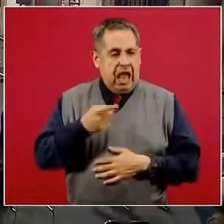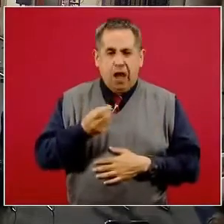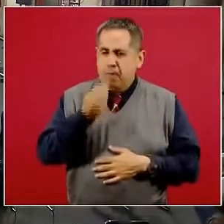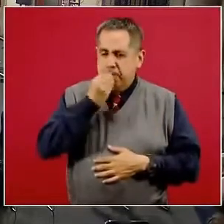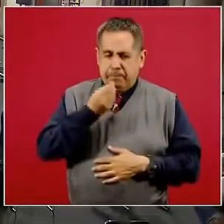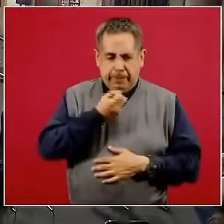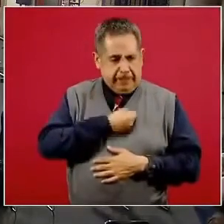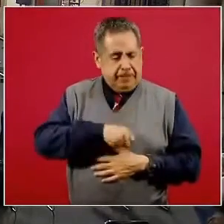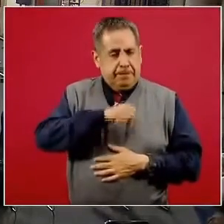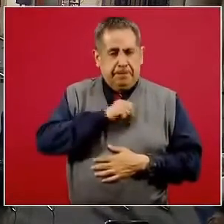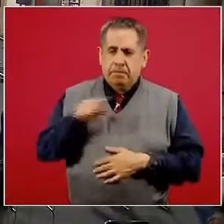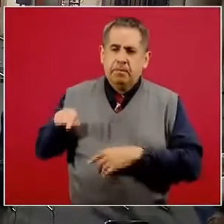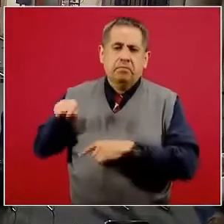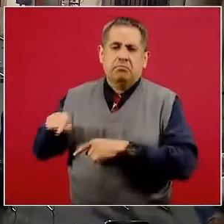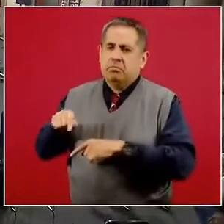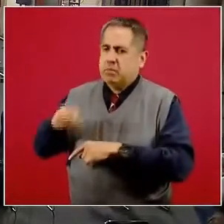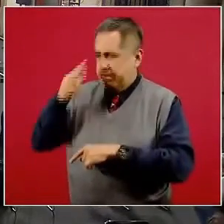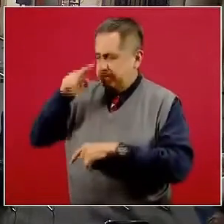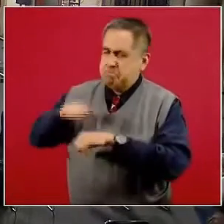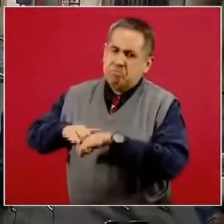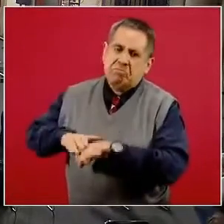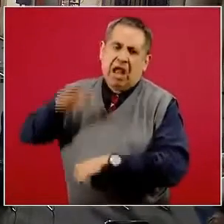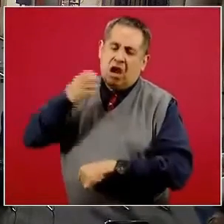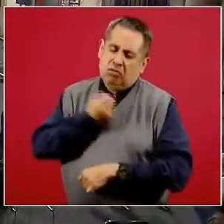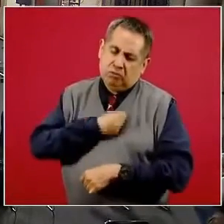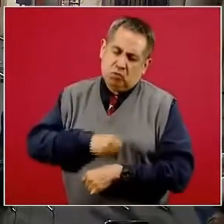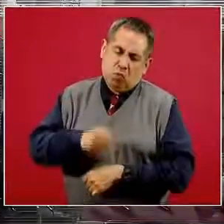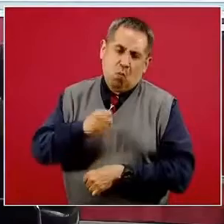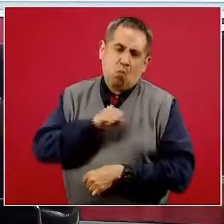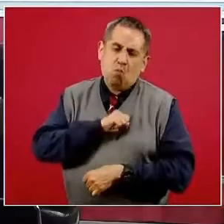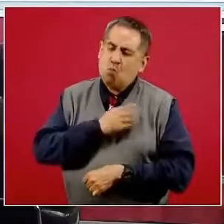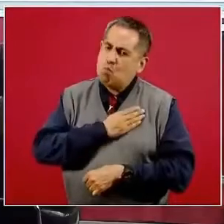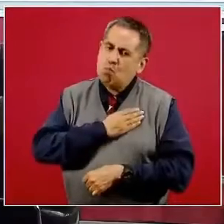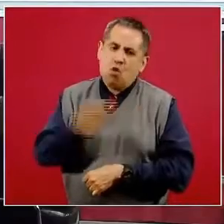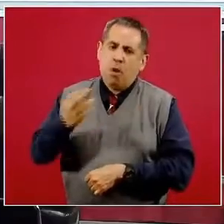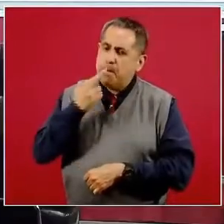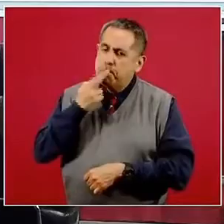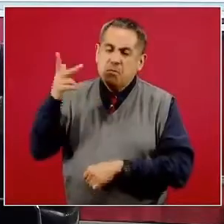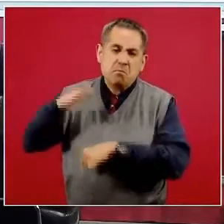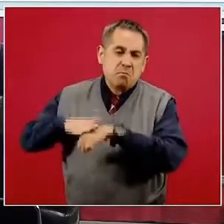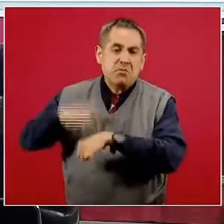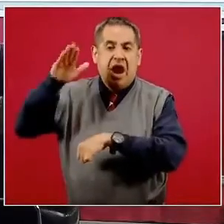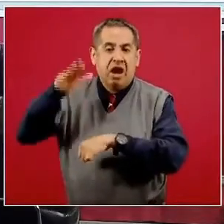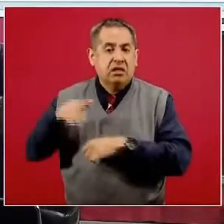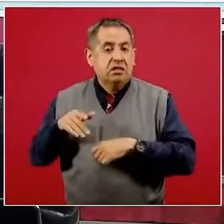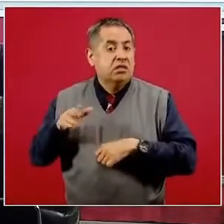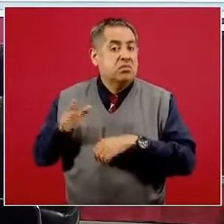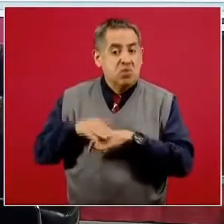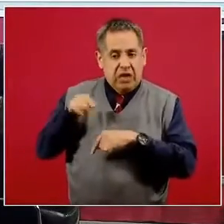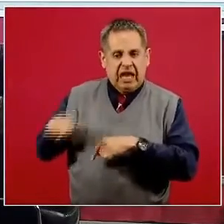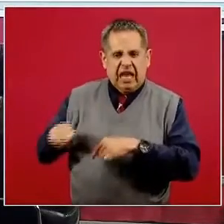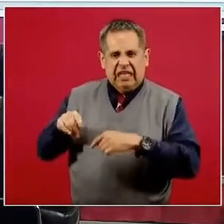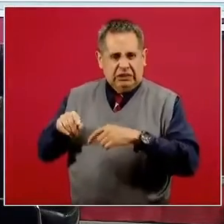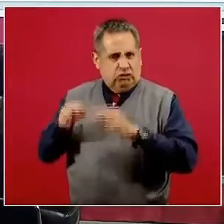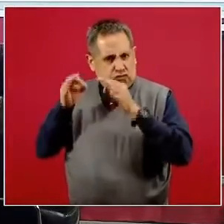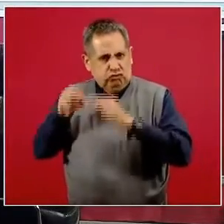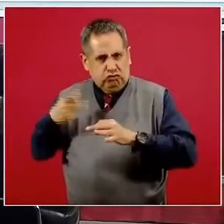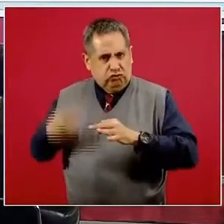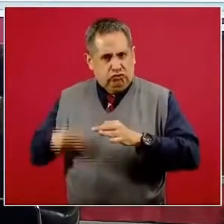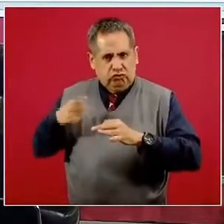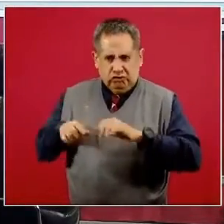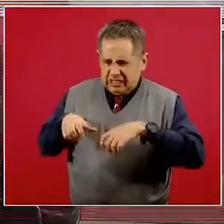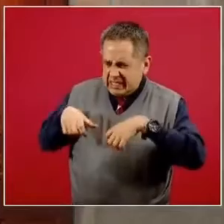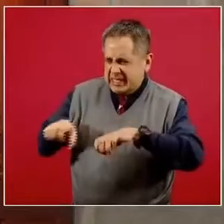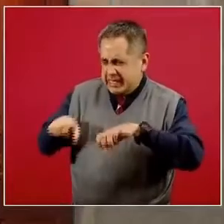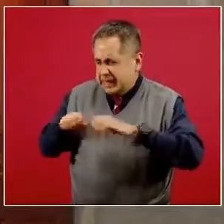nutracéuticas son superiores, y son superiores porque las tortillas que están elaboradas con este maíz nativo tienen